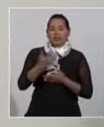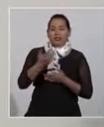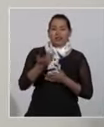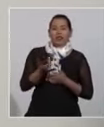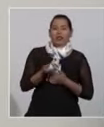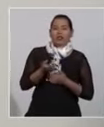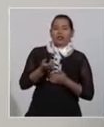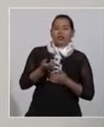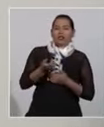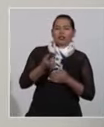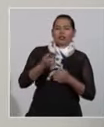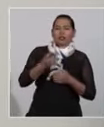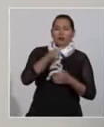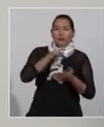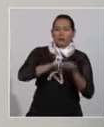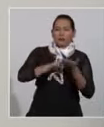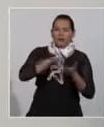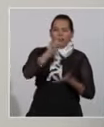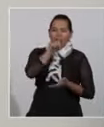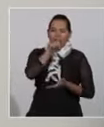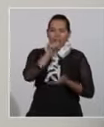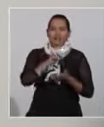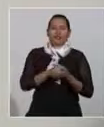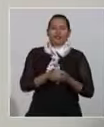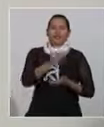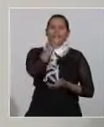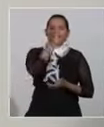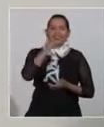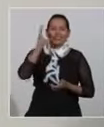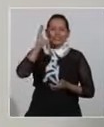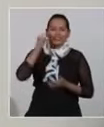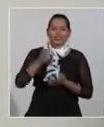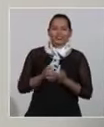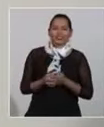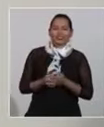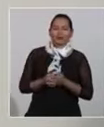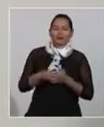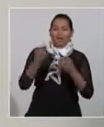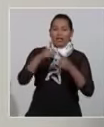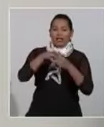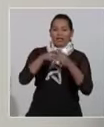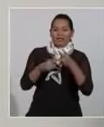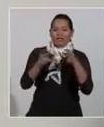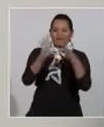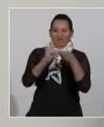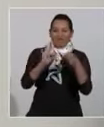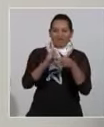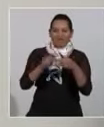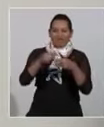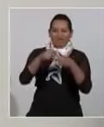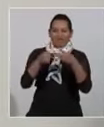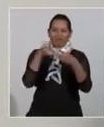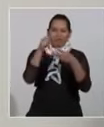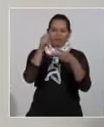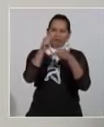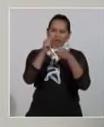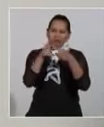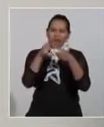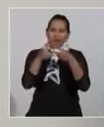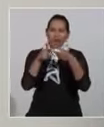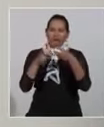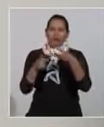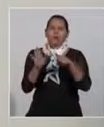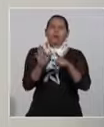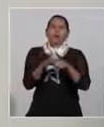el candidato del Partido Verde, Michel Chaín, para mencionar tres razones por las cuales considera que las ciudadanas